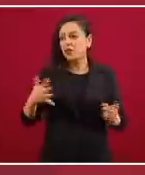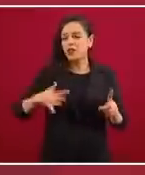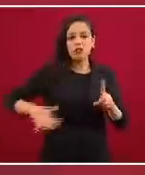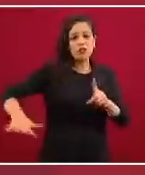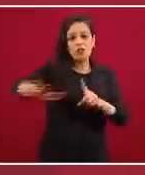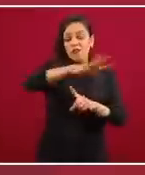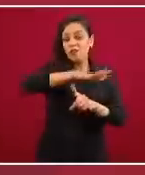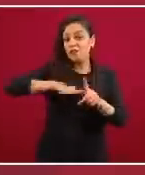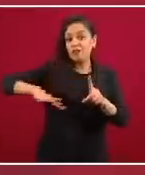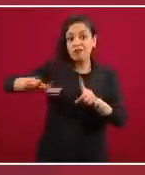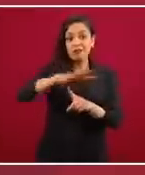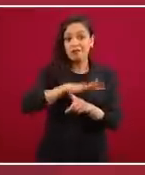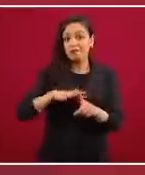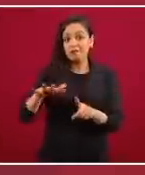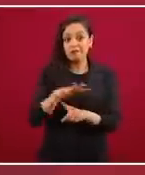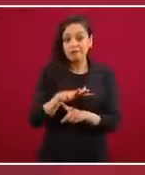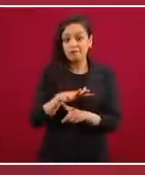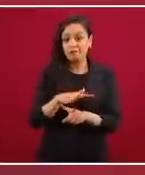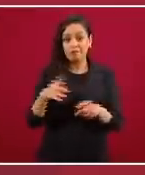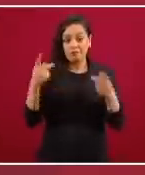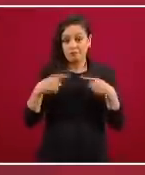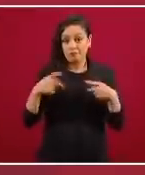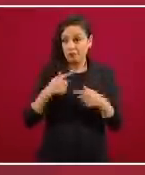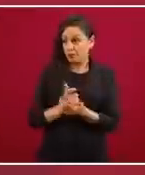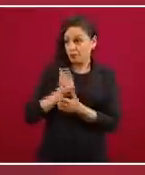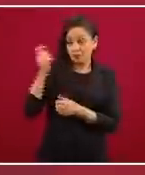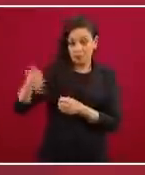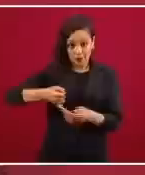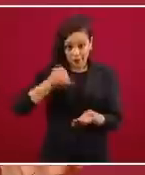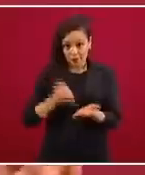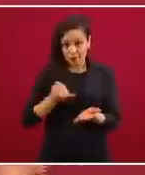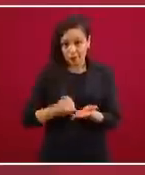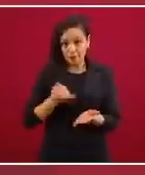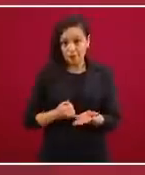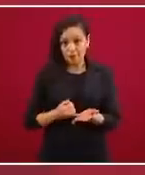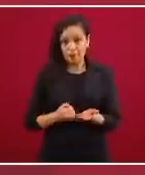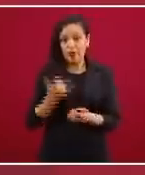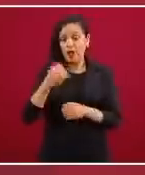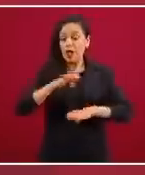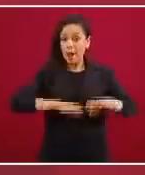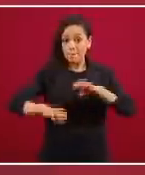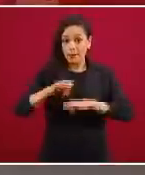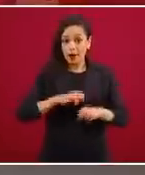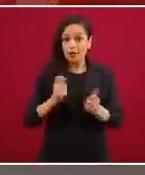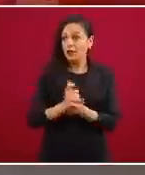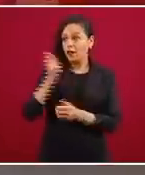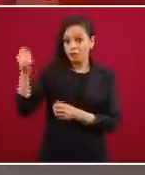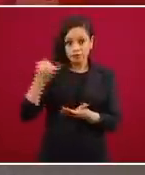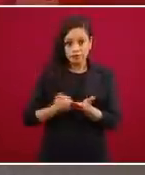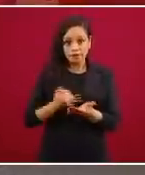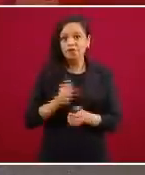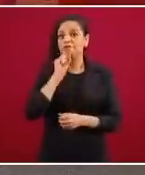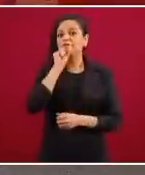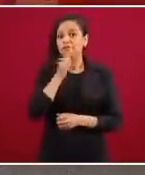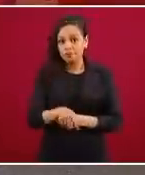todos los que somos personas físicas pagamos impuestos, los que son personas morales también. Parece que en su